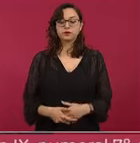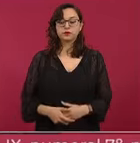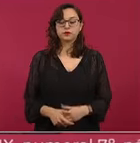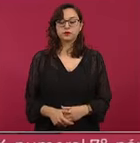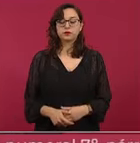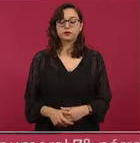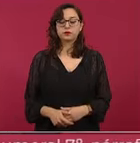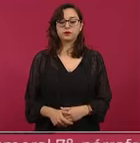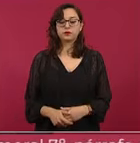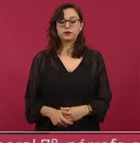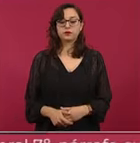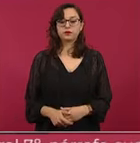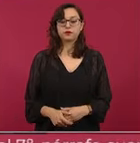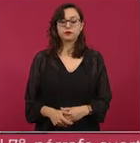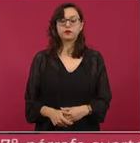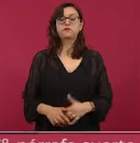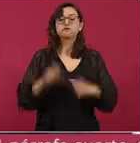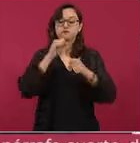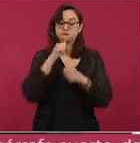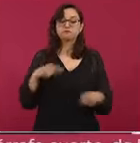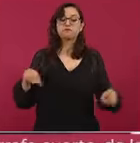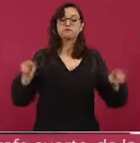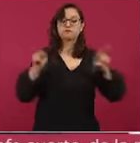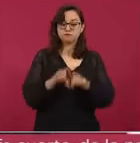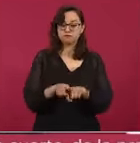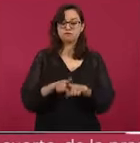aprovecho para hacer un nuevo llamado.